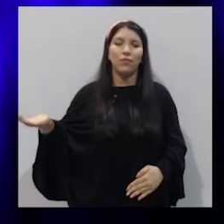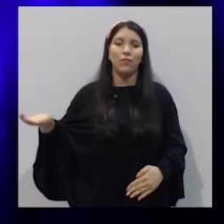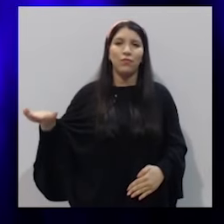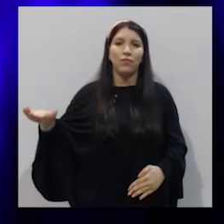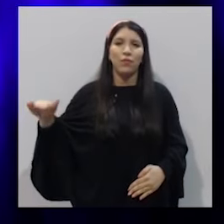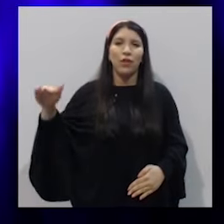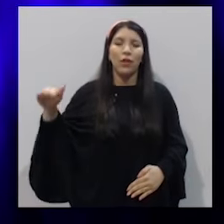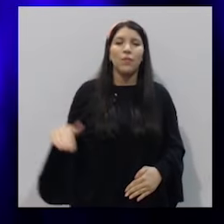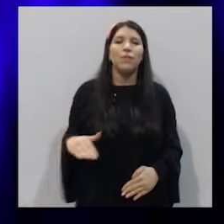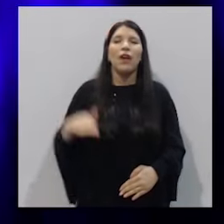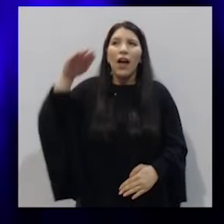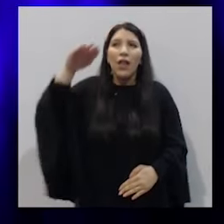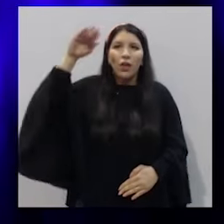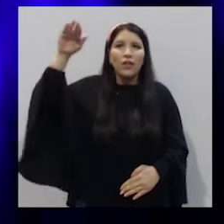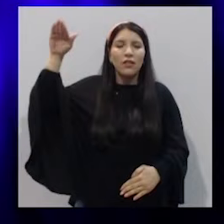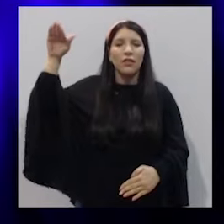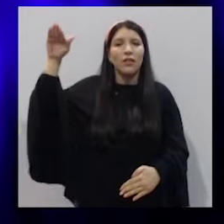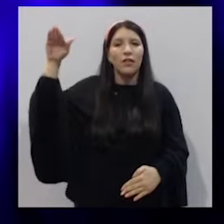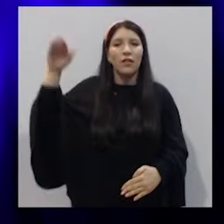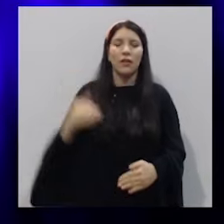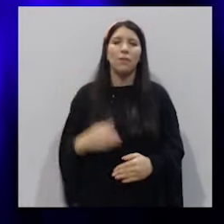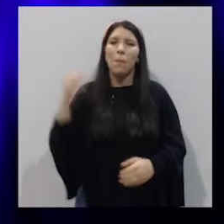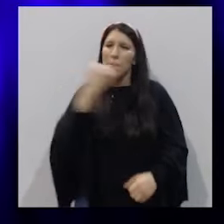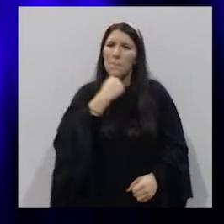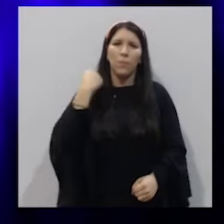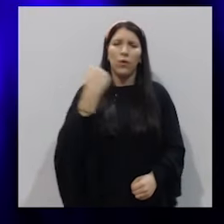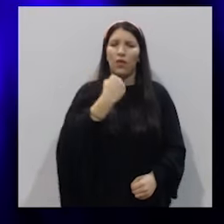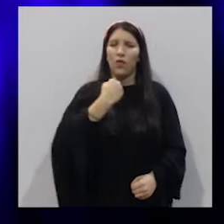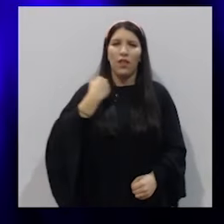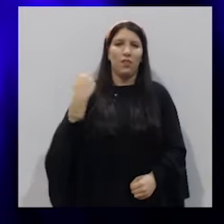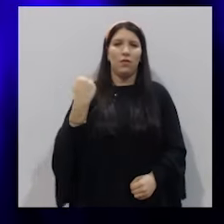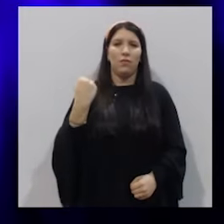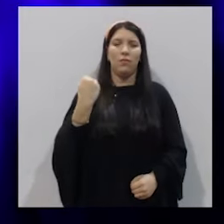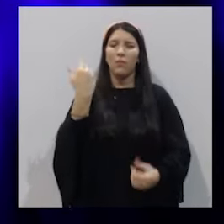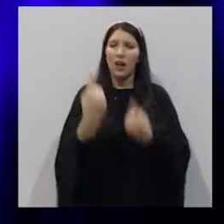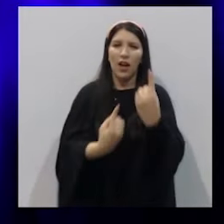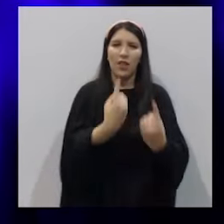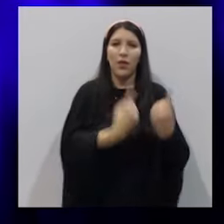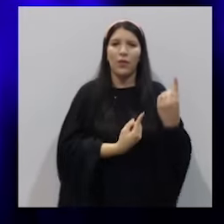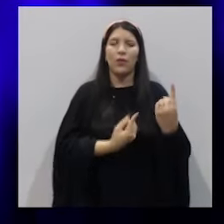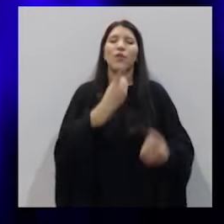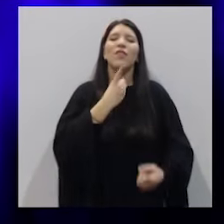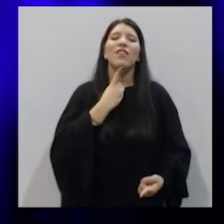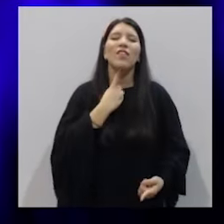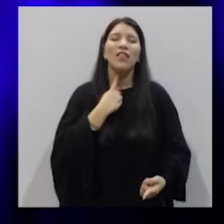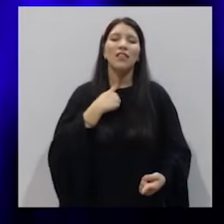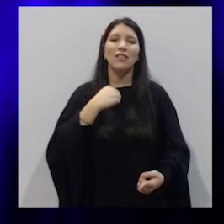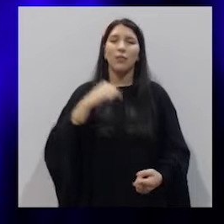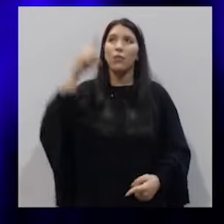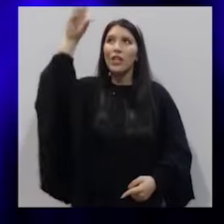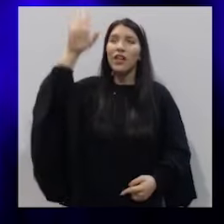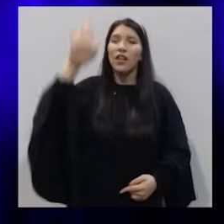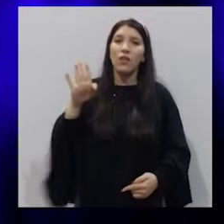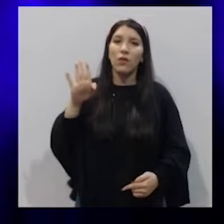no solamente en el futuro sino ya en el presente y en nuestro deseo que dios pueda guiarnos para poder